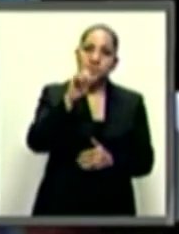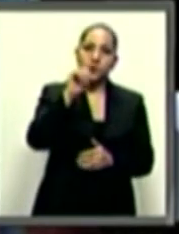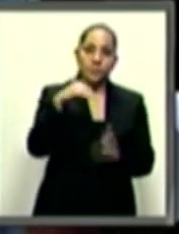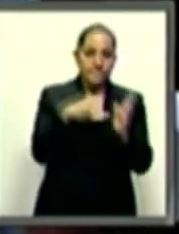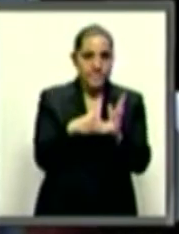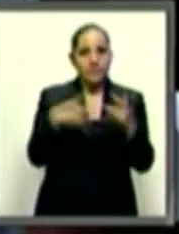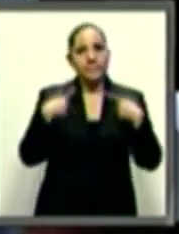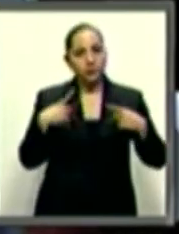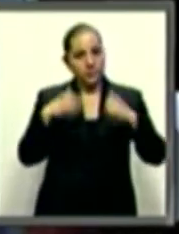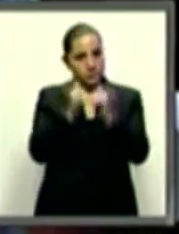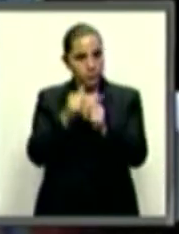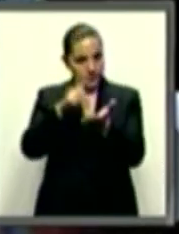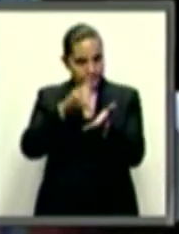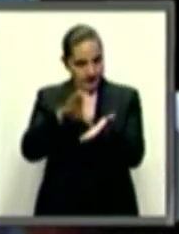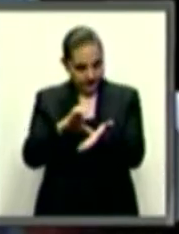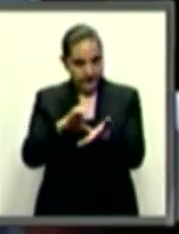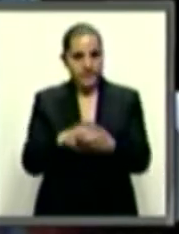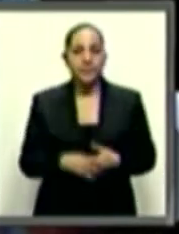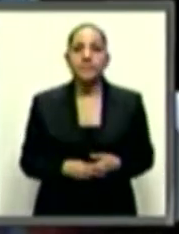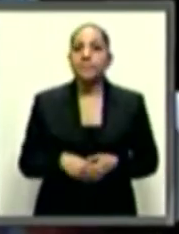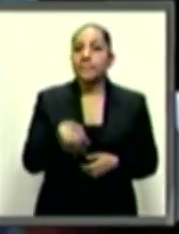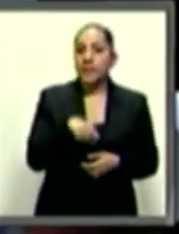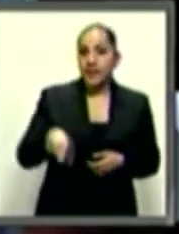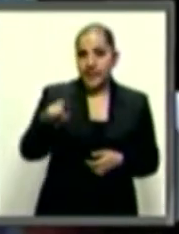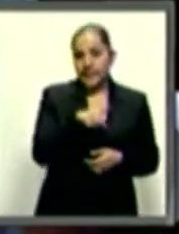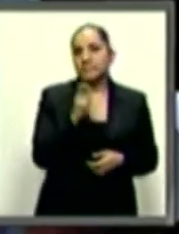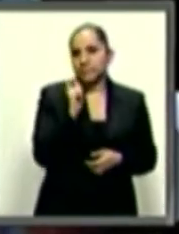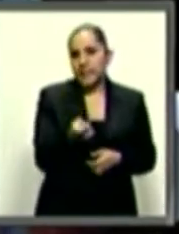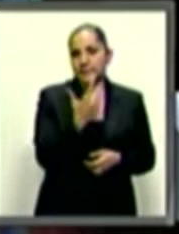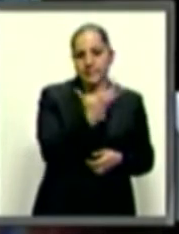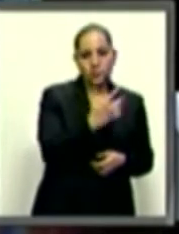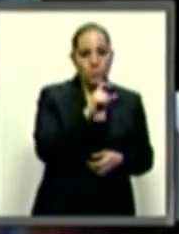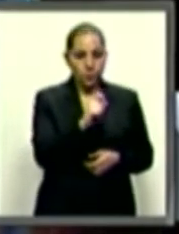5.739.000 personas con discapacidad, las cuales representan el